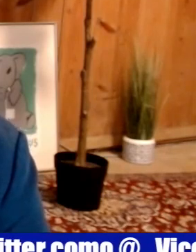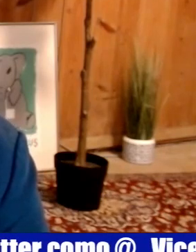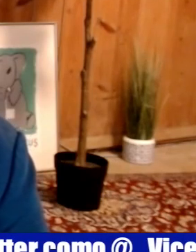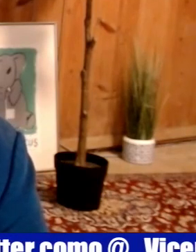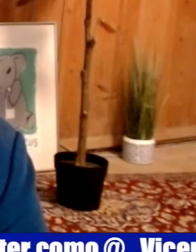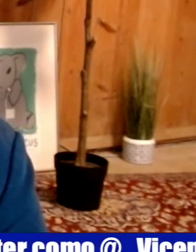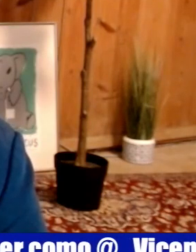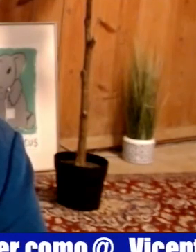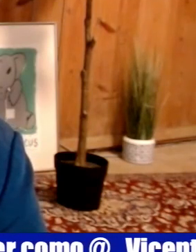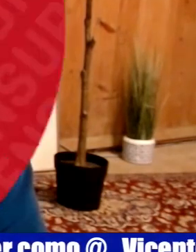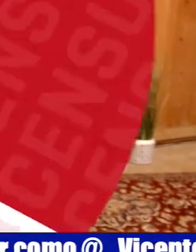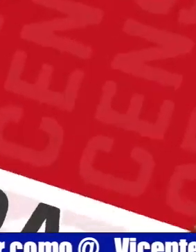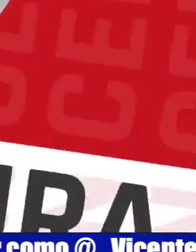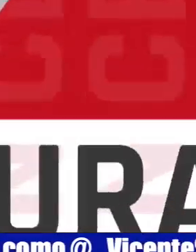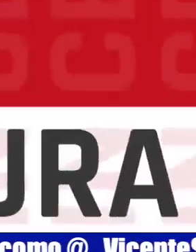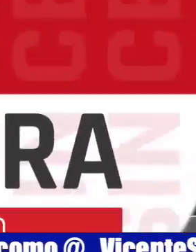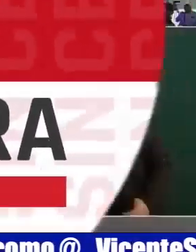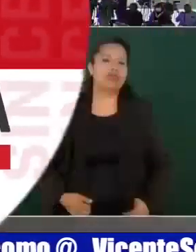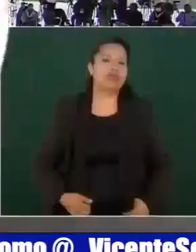doña Ceci.